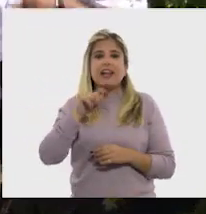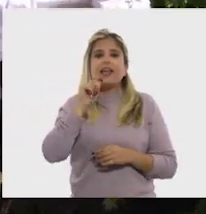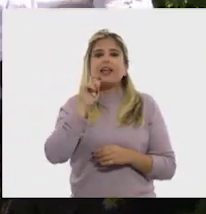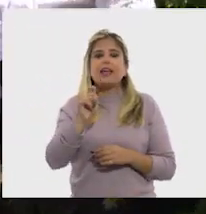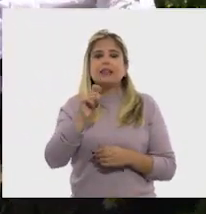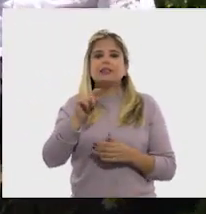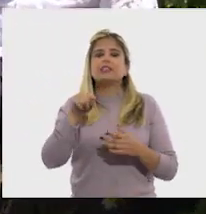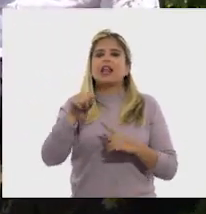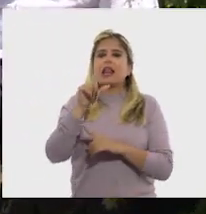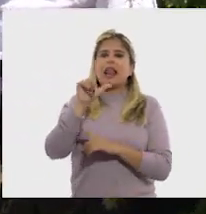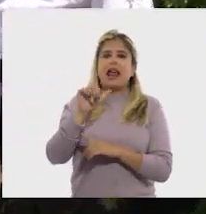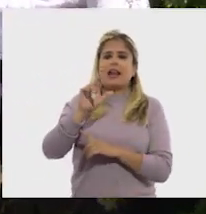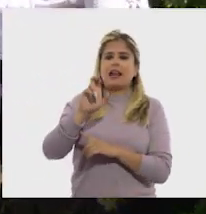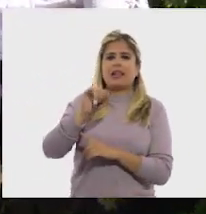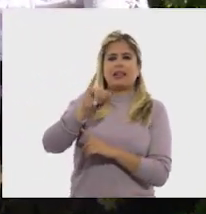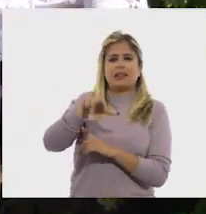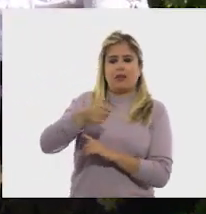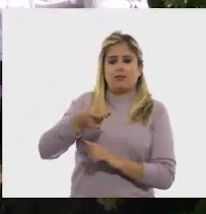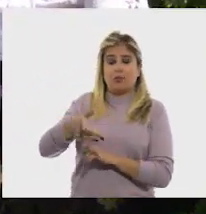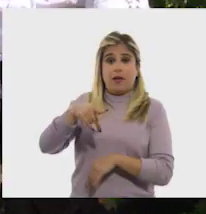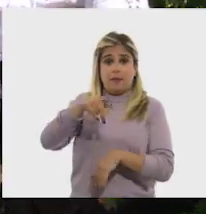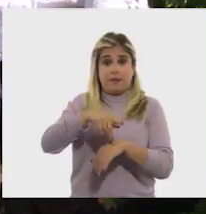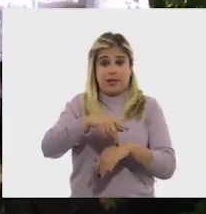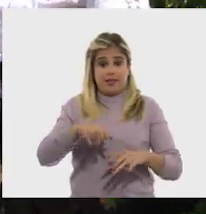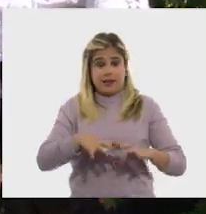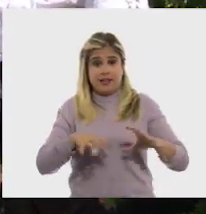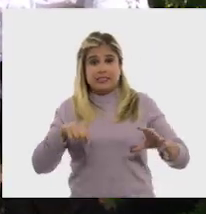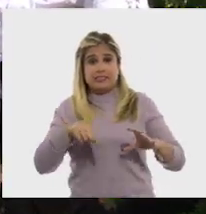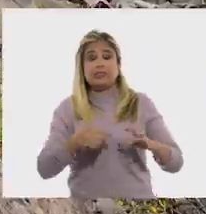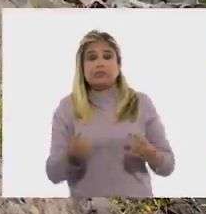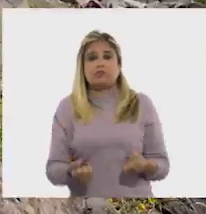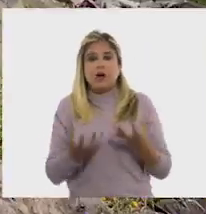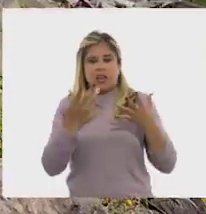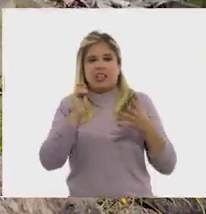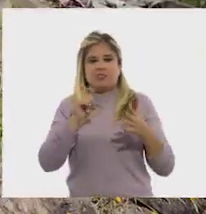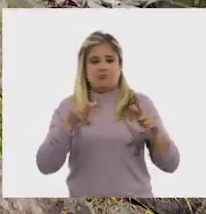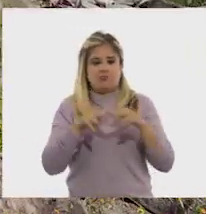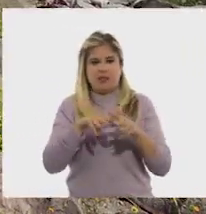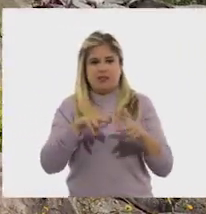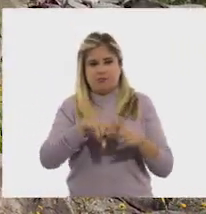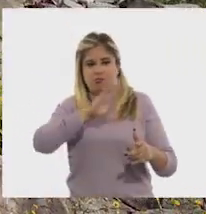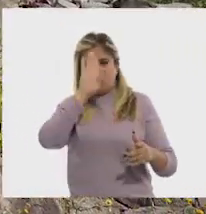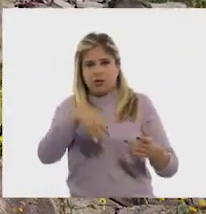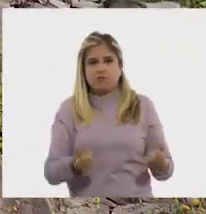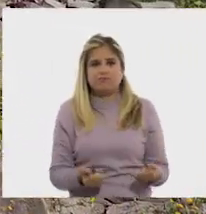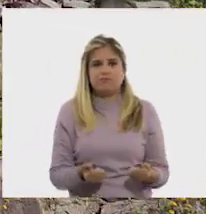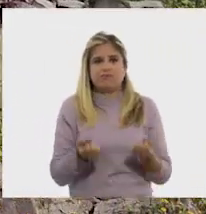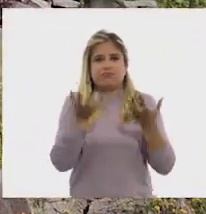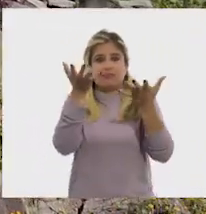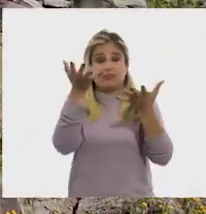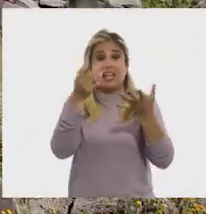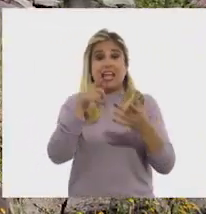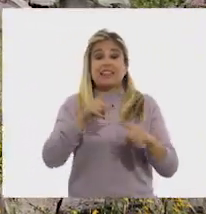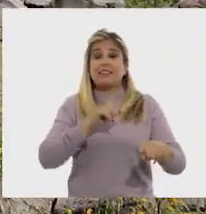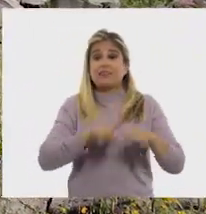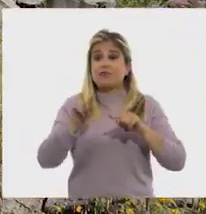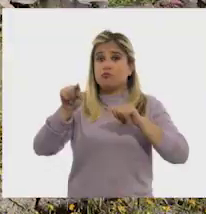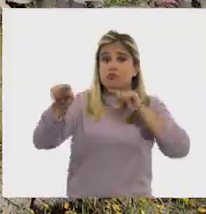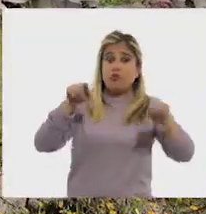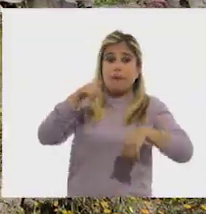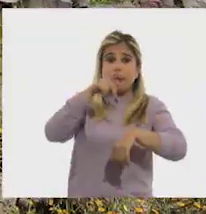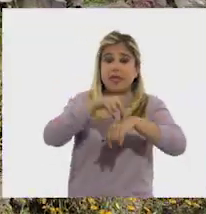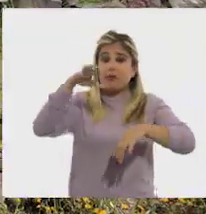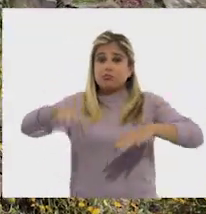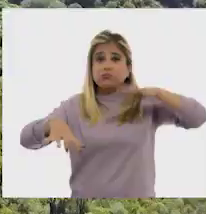complejo de la Reina y esta piedra en la que estamos sentados es la piedra de los sacrificios. Ok. Y ahorita vamos a dar un recorrido para ver los diferentes petroglifos que